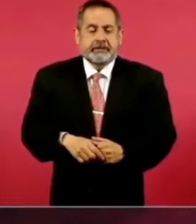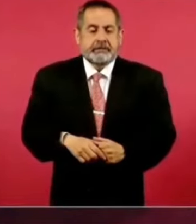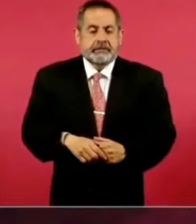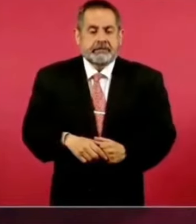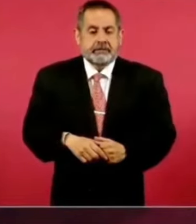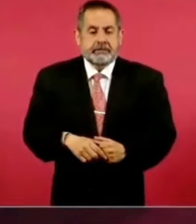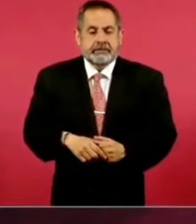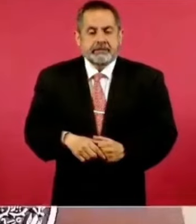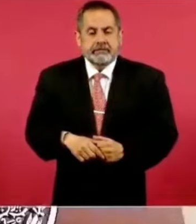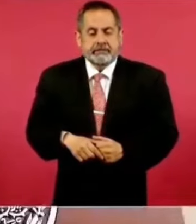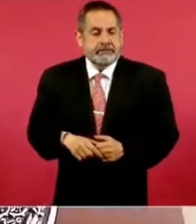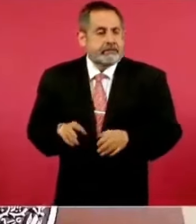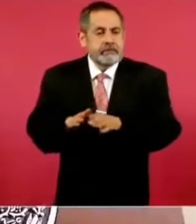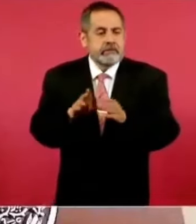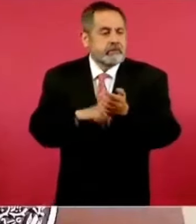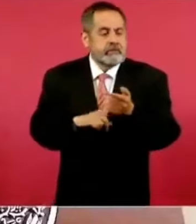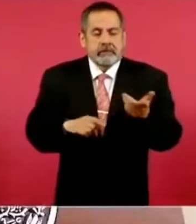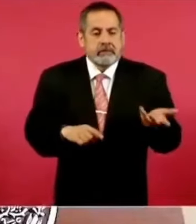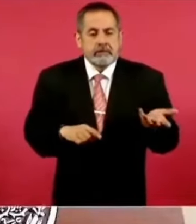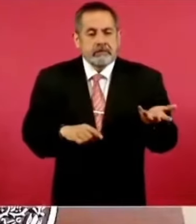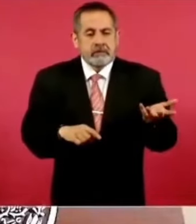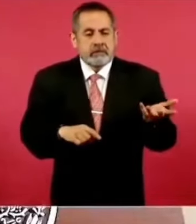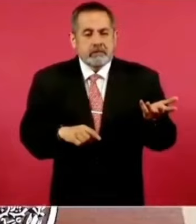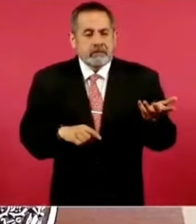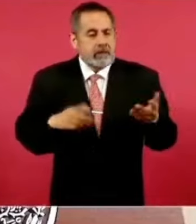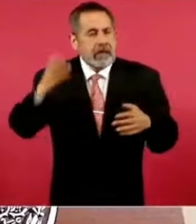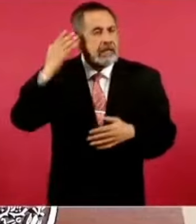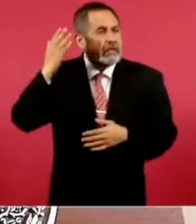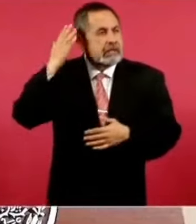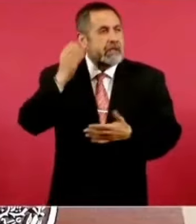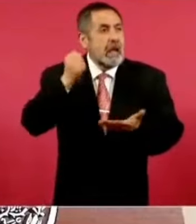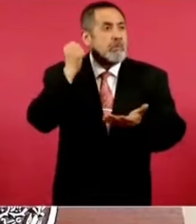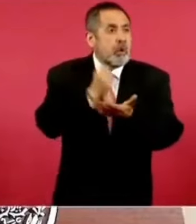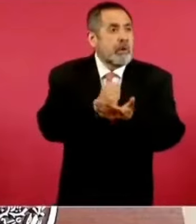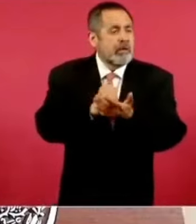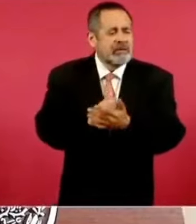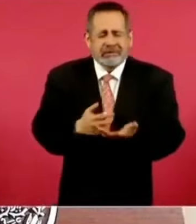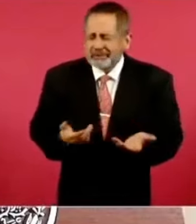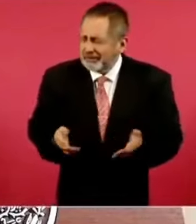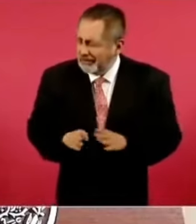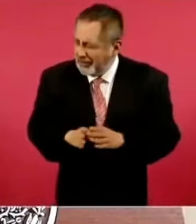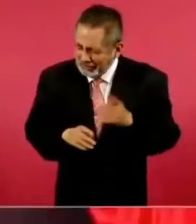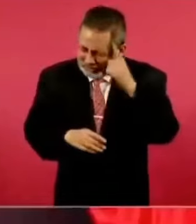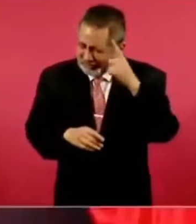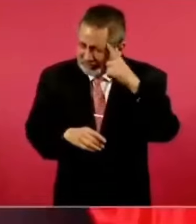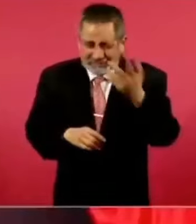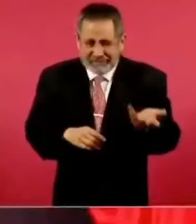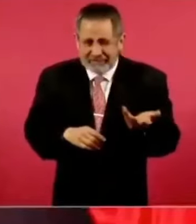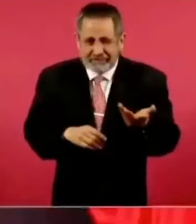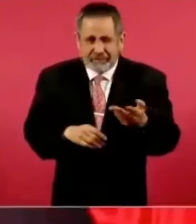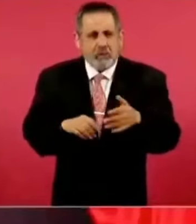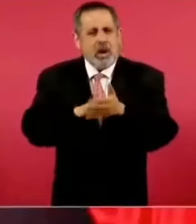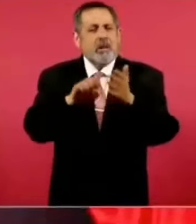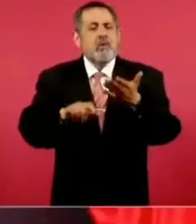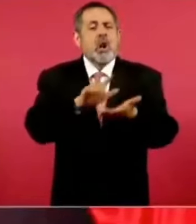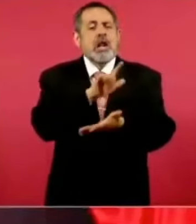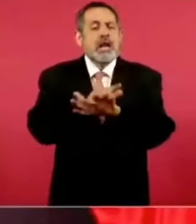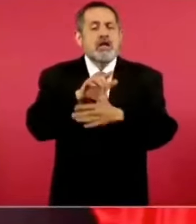No sé cómo se aprobó eso, esta reforma de pensiones,